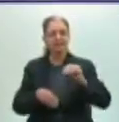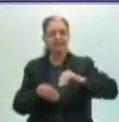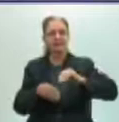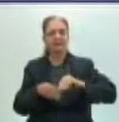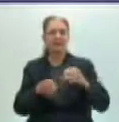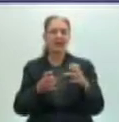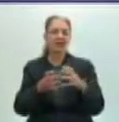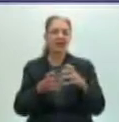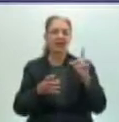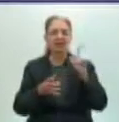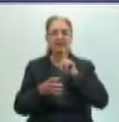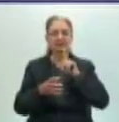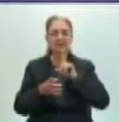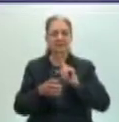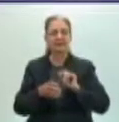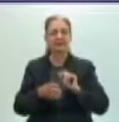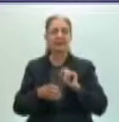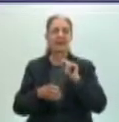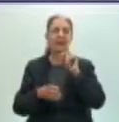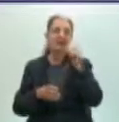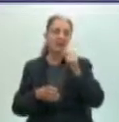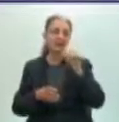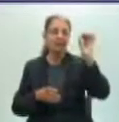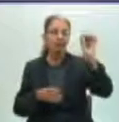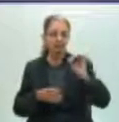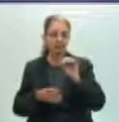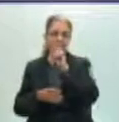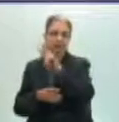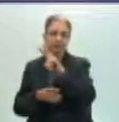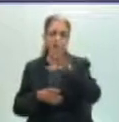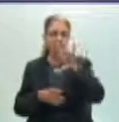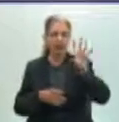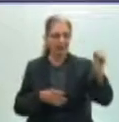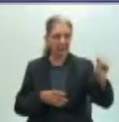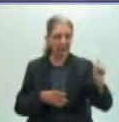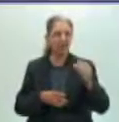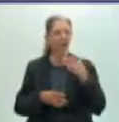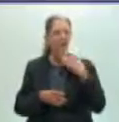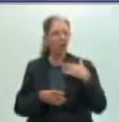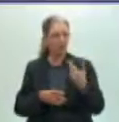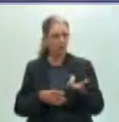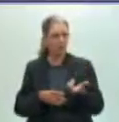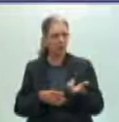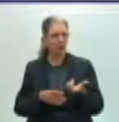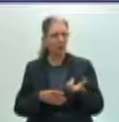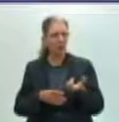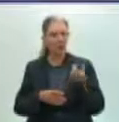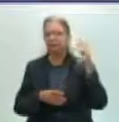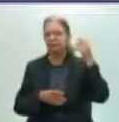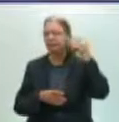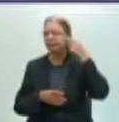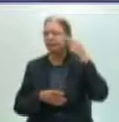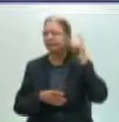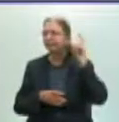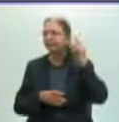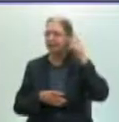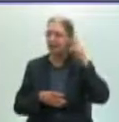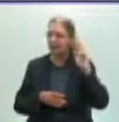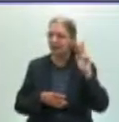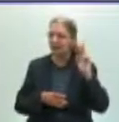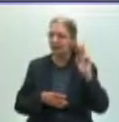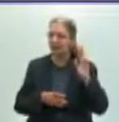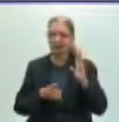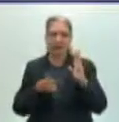que es el 10% de 250. ¿Cómo se calcula este 10%? ¿Lo recuerdas? Y la cantidad de